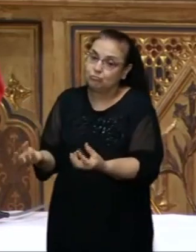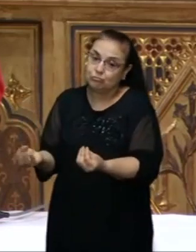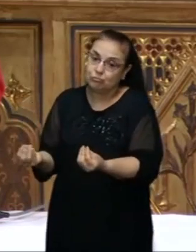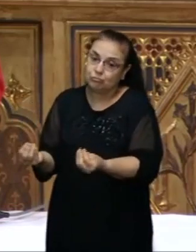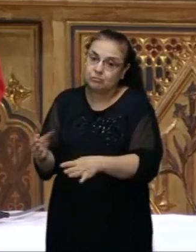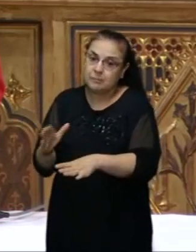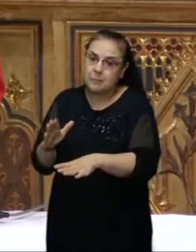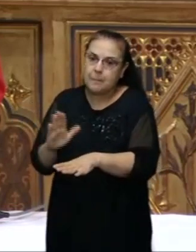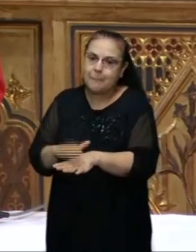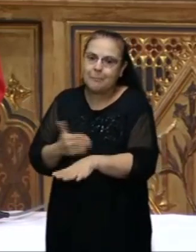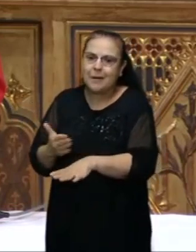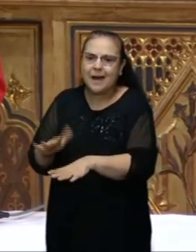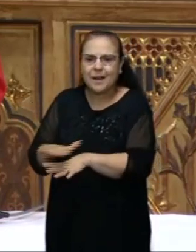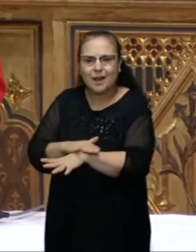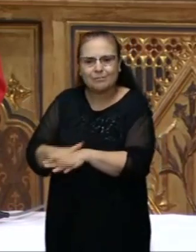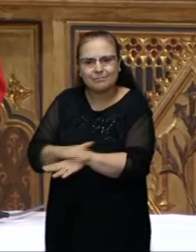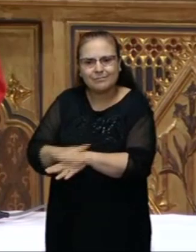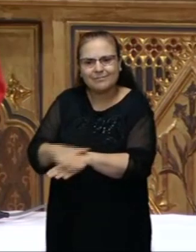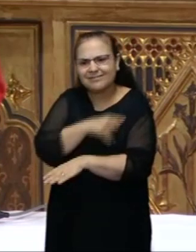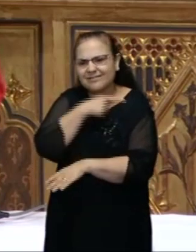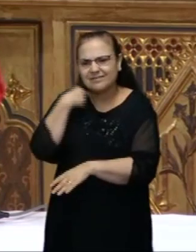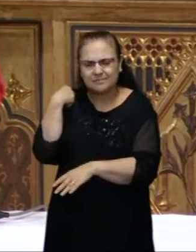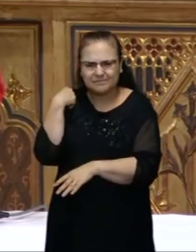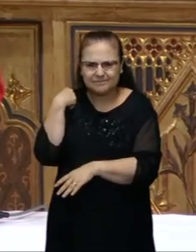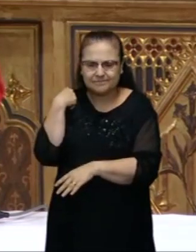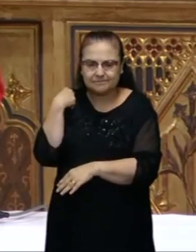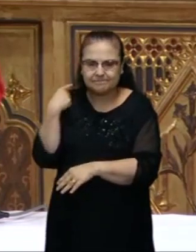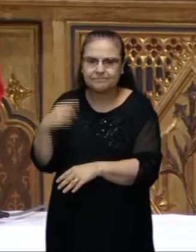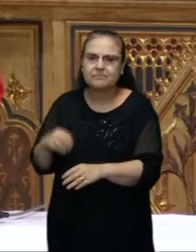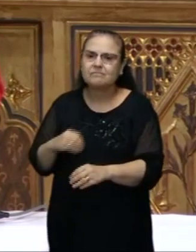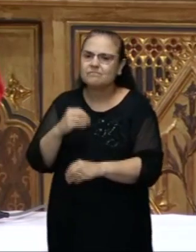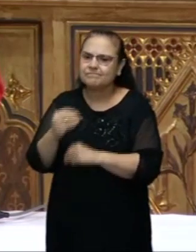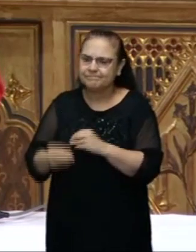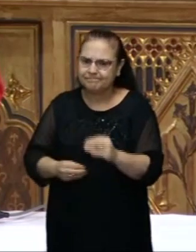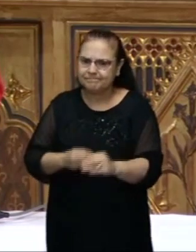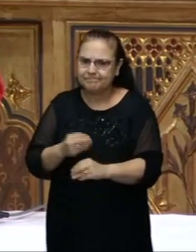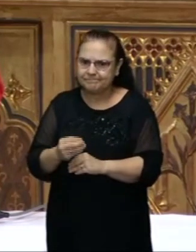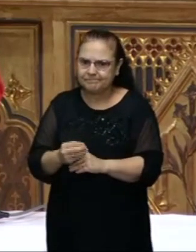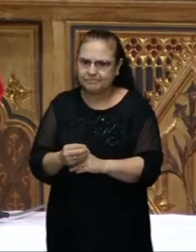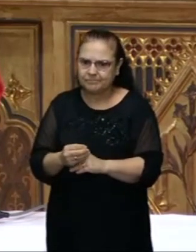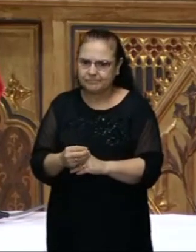por muchos para el perdón de los pecados.